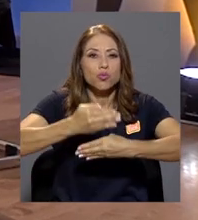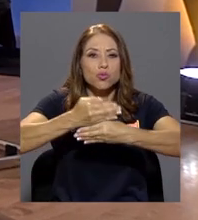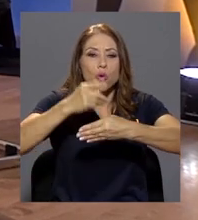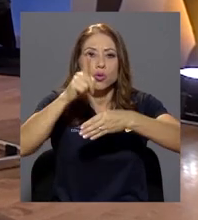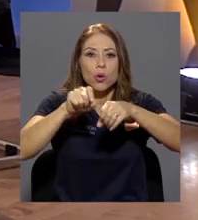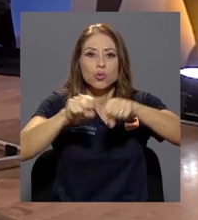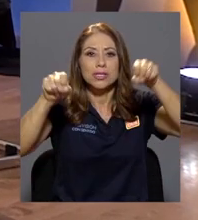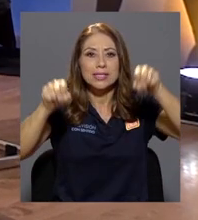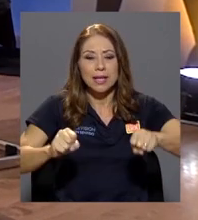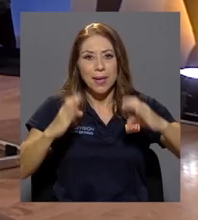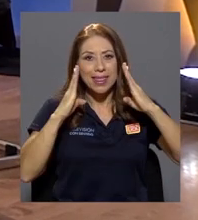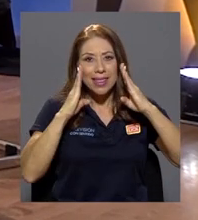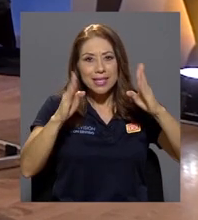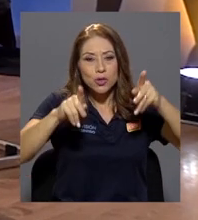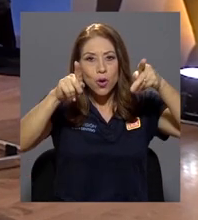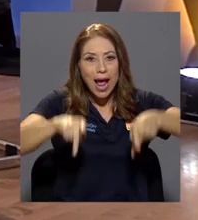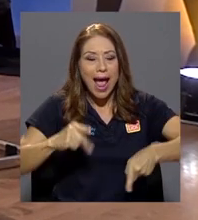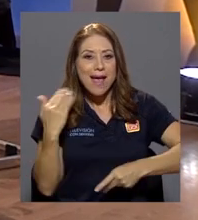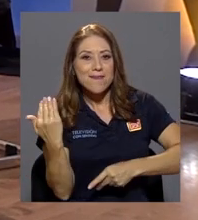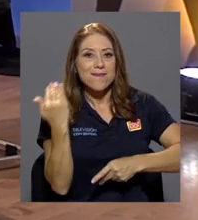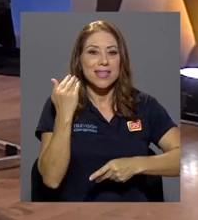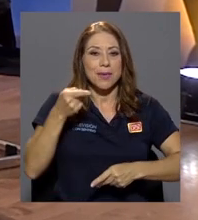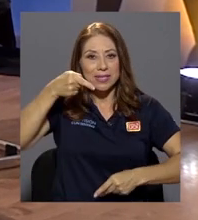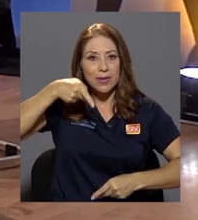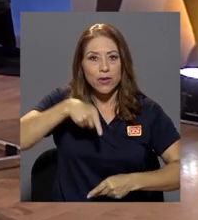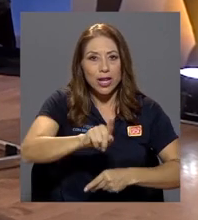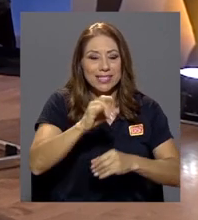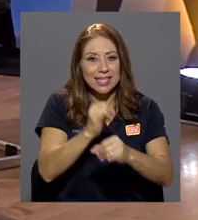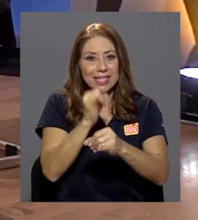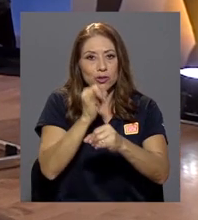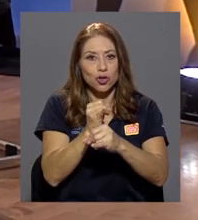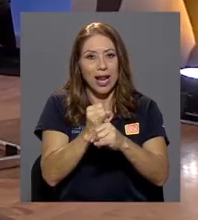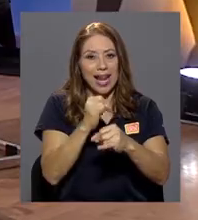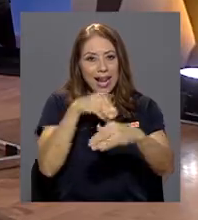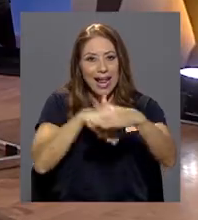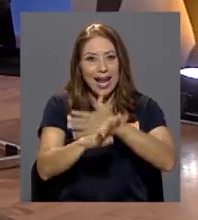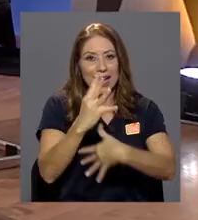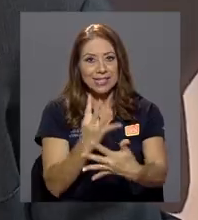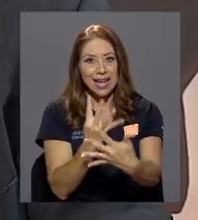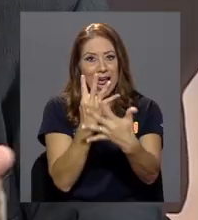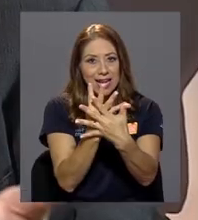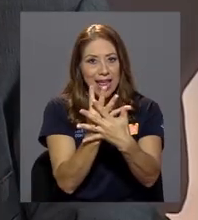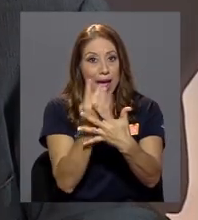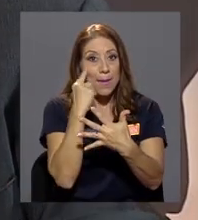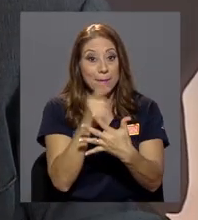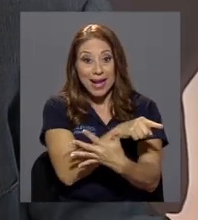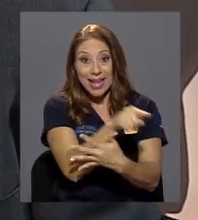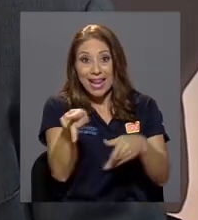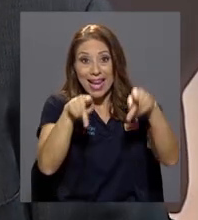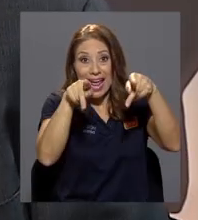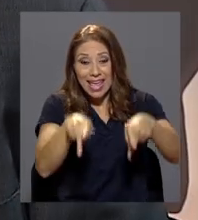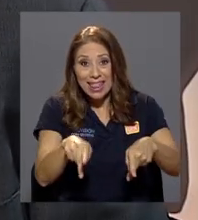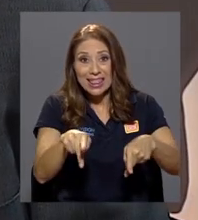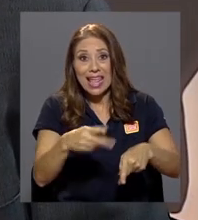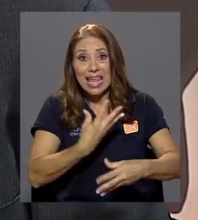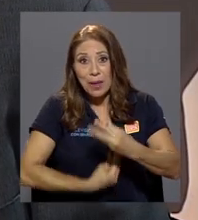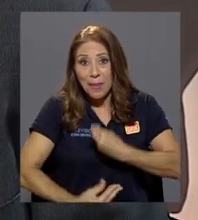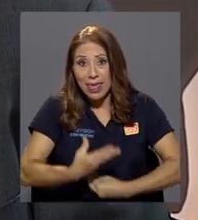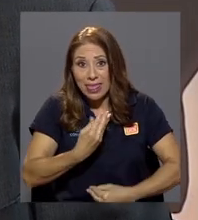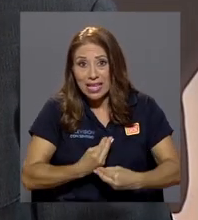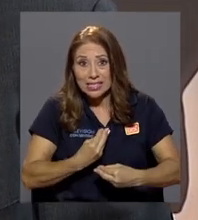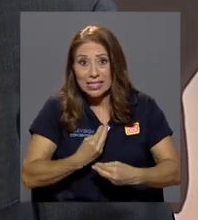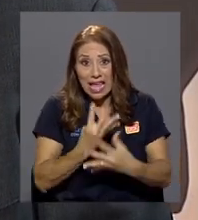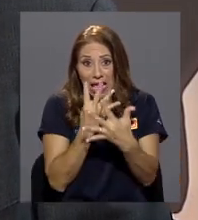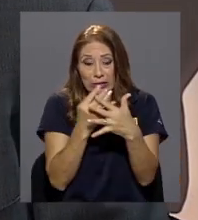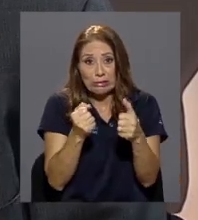sistema de atención a víctimas de violencia institucional carcelaria para otorgarles una respuesta a la gente que padece